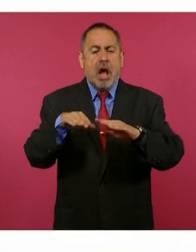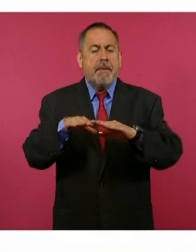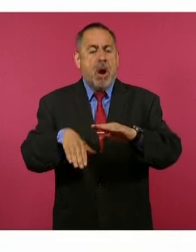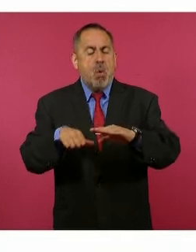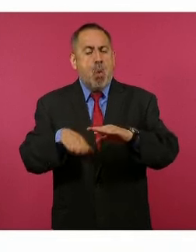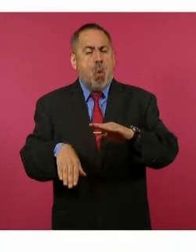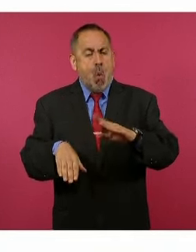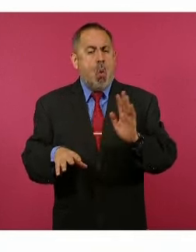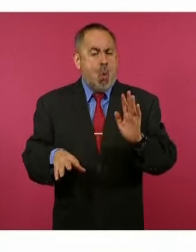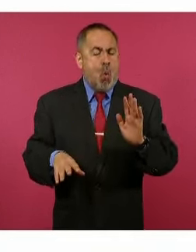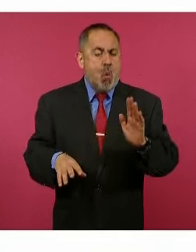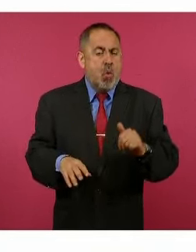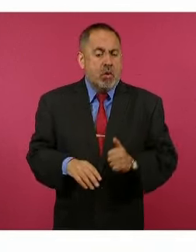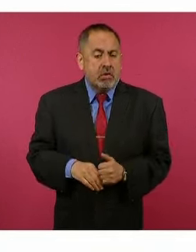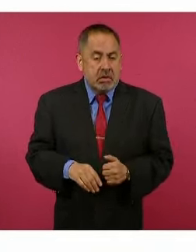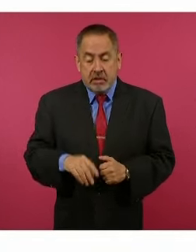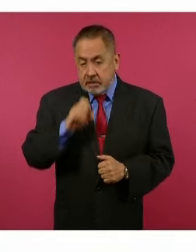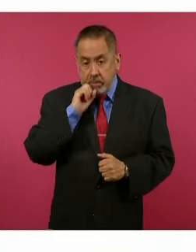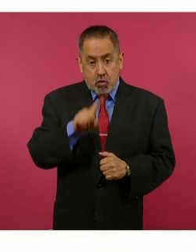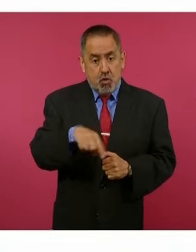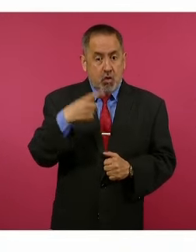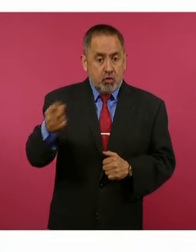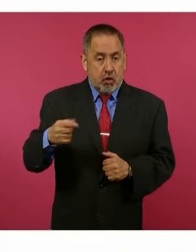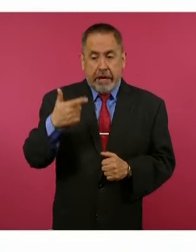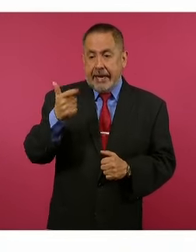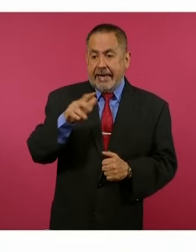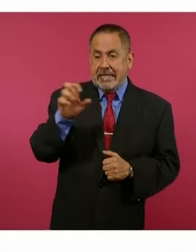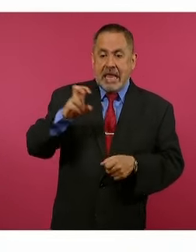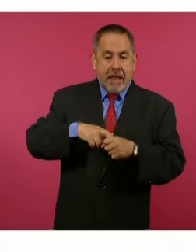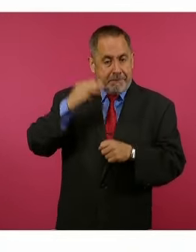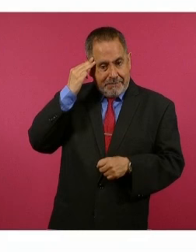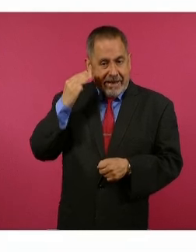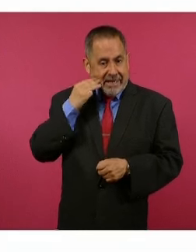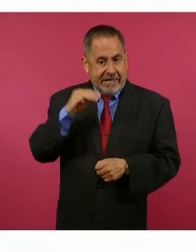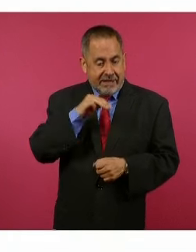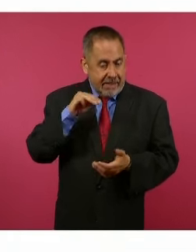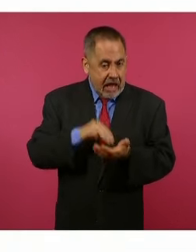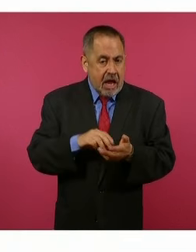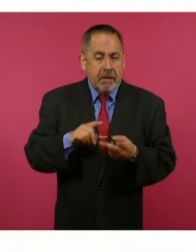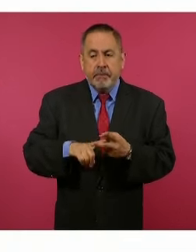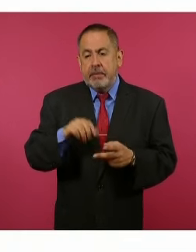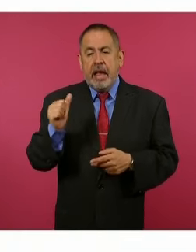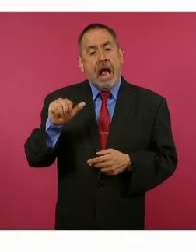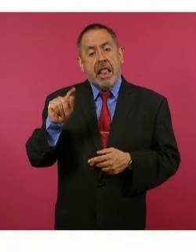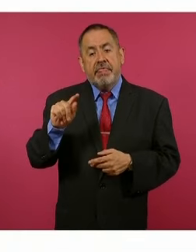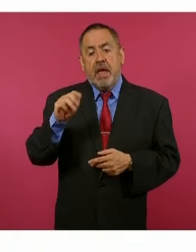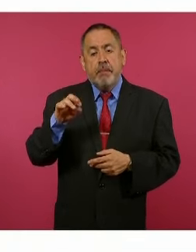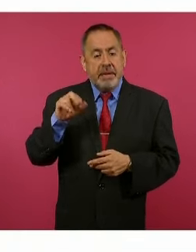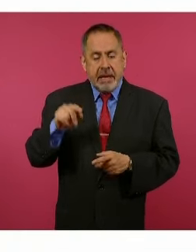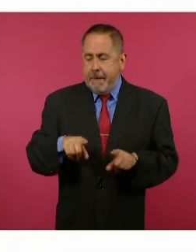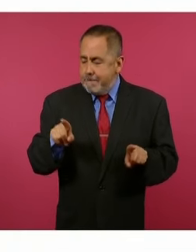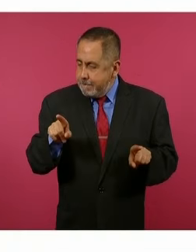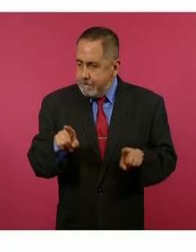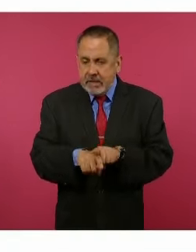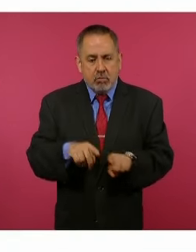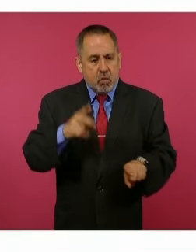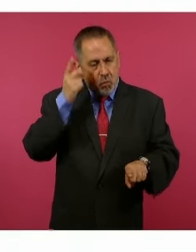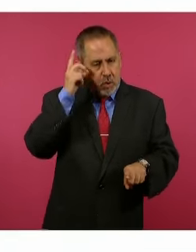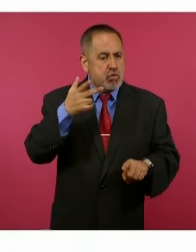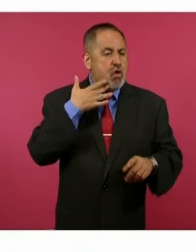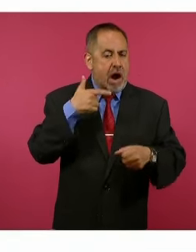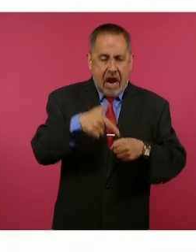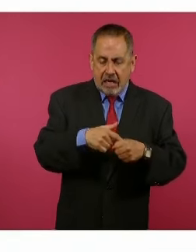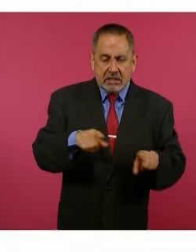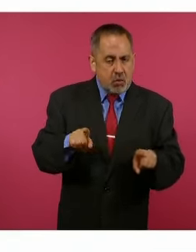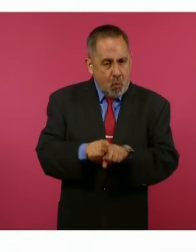precio promedio Tenemos también casos importantes g500 en Mérida grn en Altamira que por cierto es la misma gasolinera que también da buenos